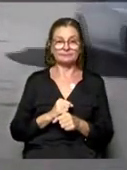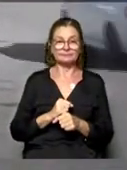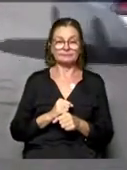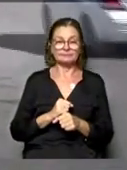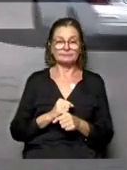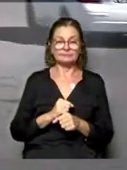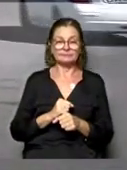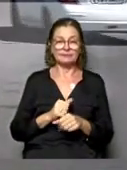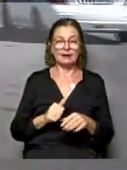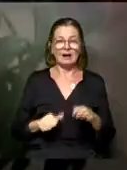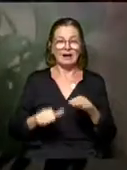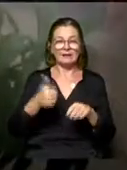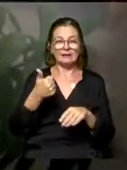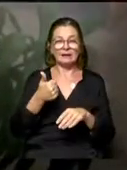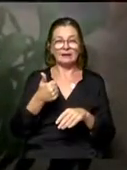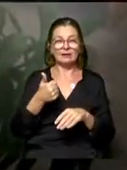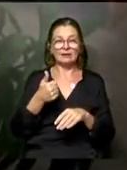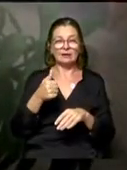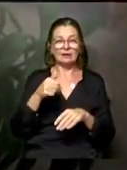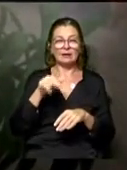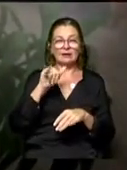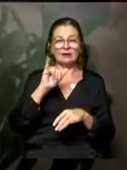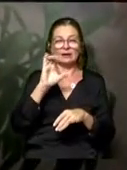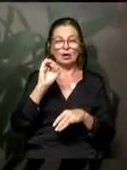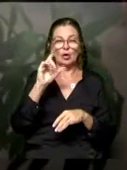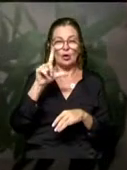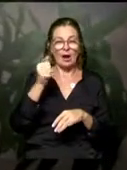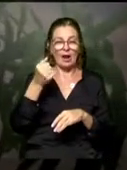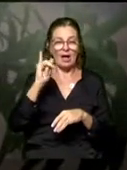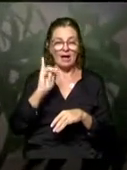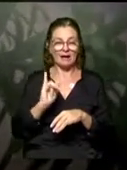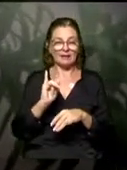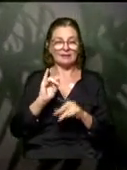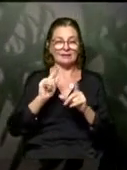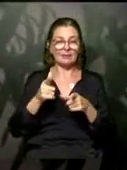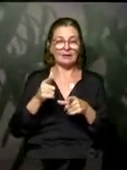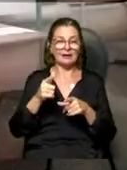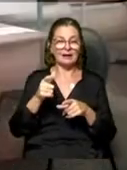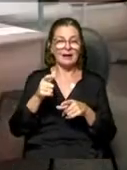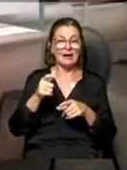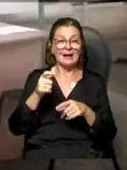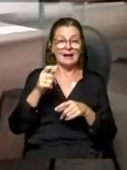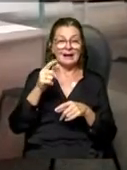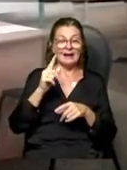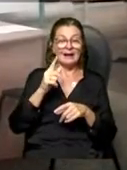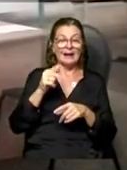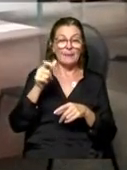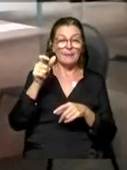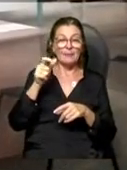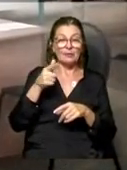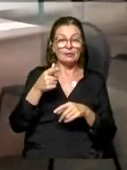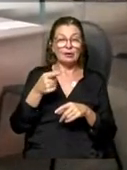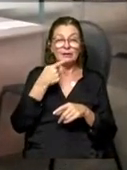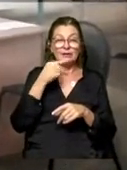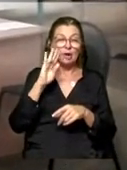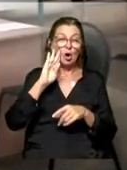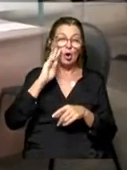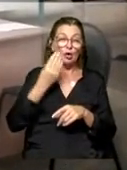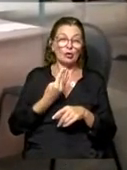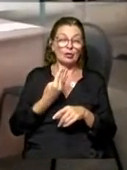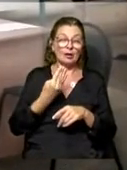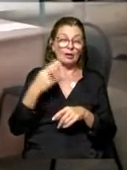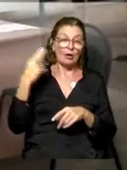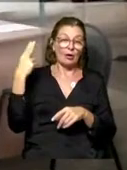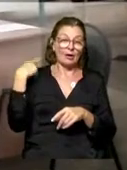El candidato comunista Nikolai Kharitonov y el representante de Gente Nueva Vladislav Davankov reconocieron el triunfo del actual jefe